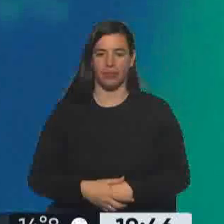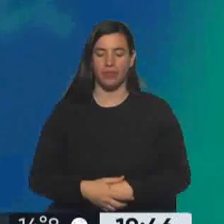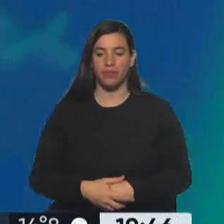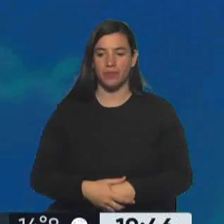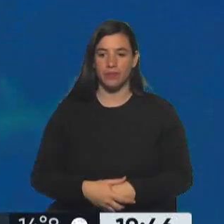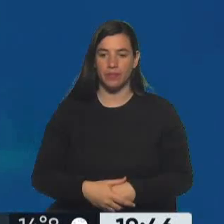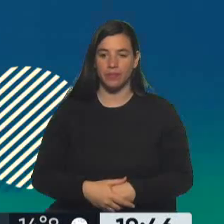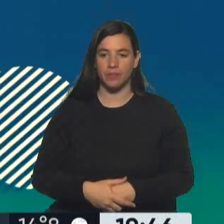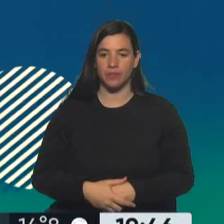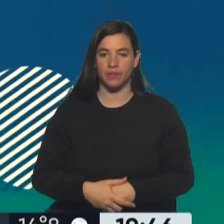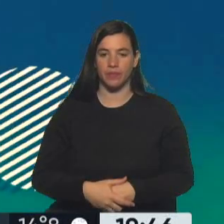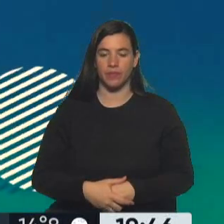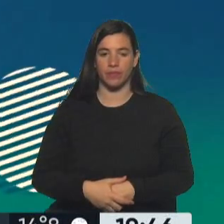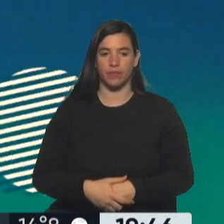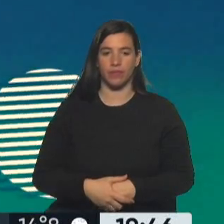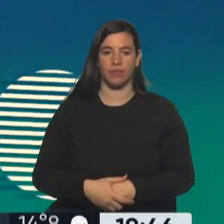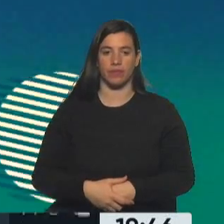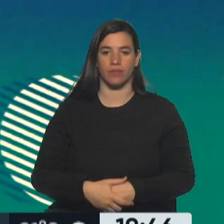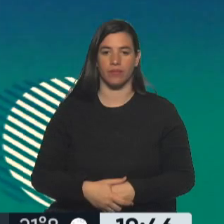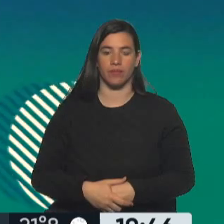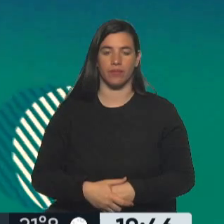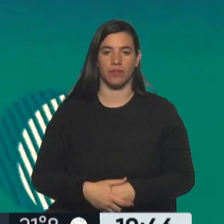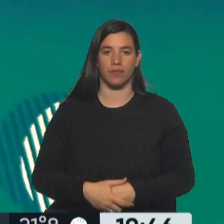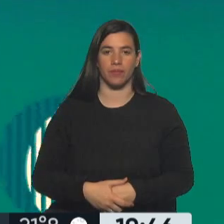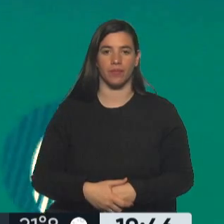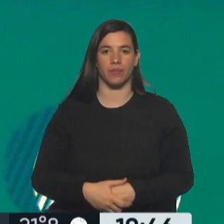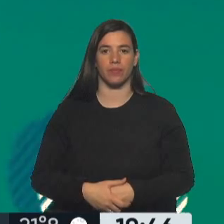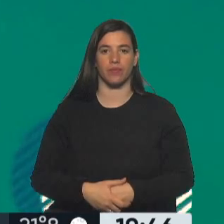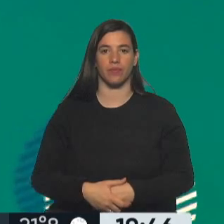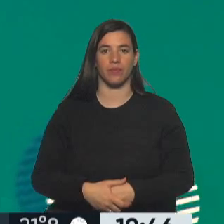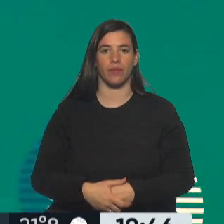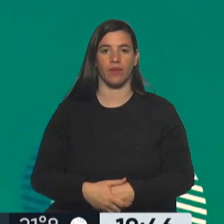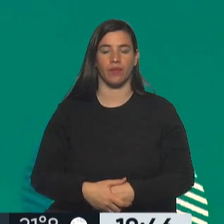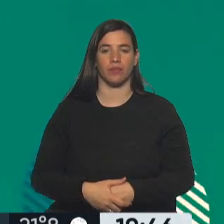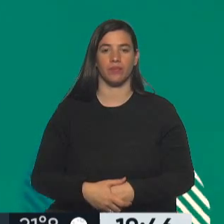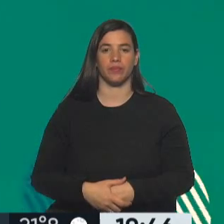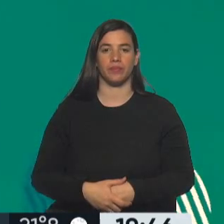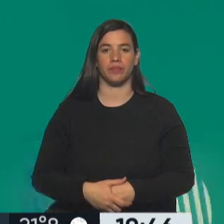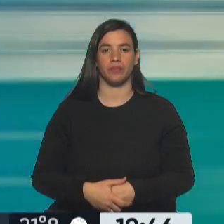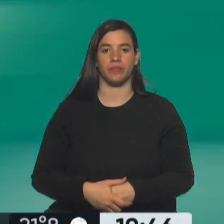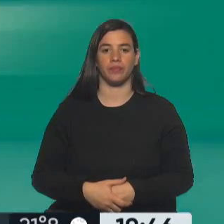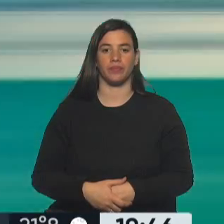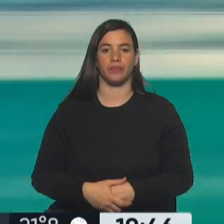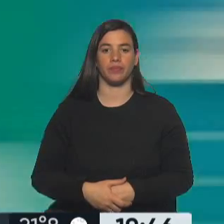palabra posible. ¿Qué juegan en campaña? ¿Qué dicen y dejan de decir? A ver.